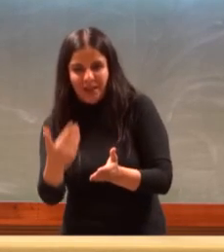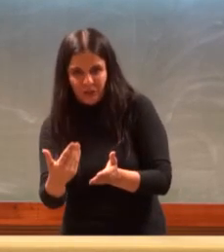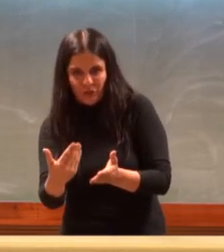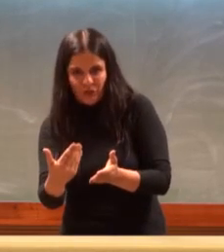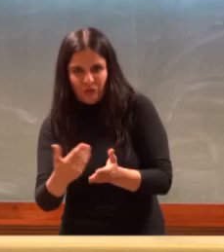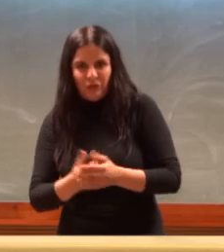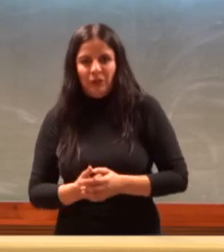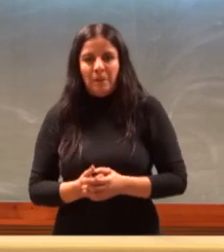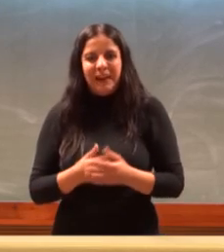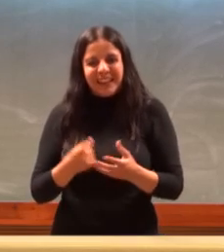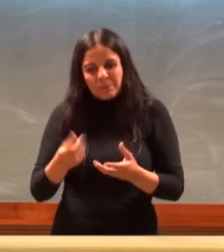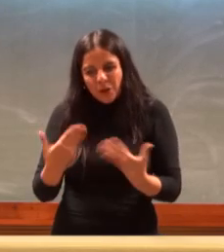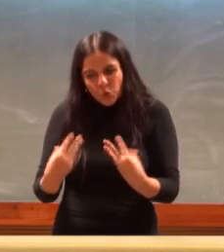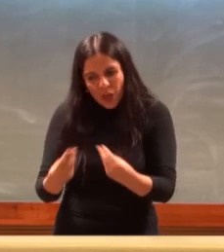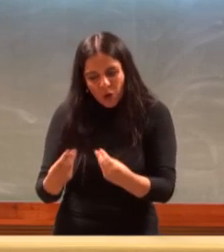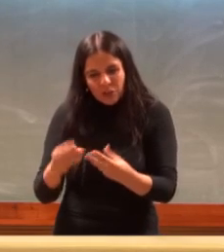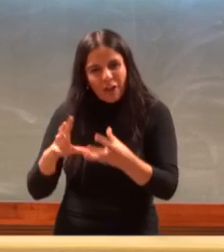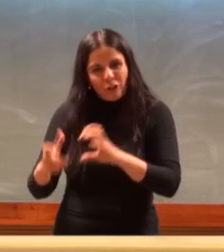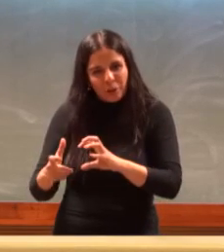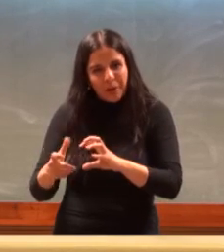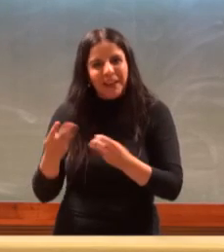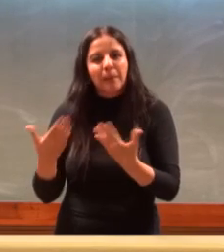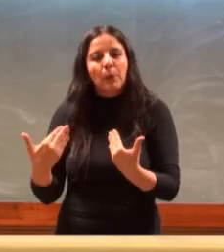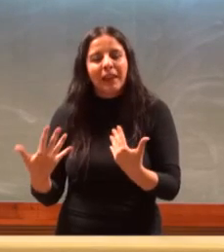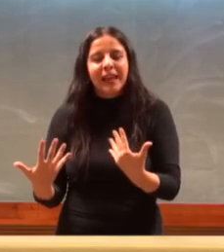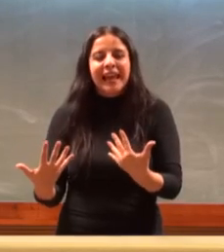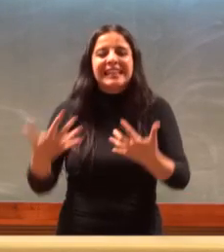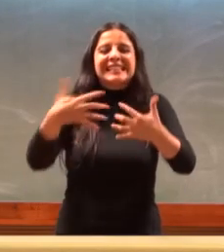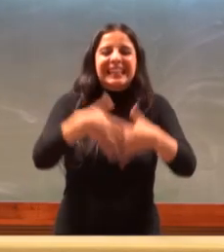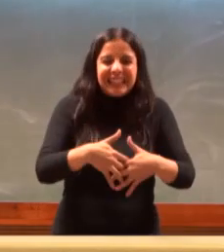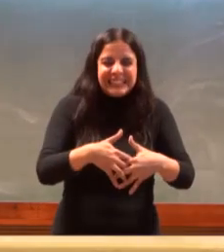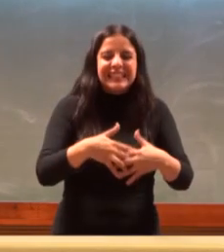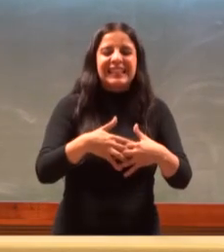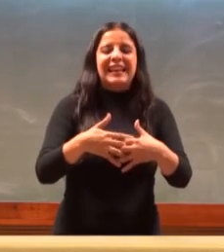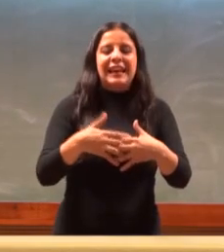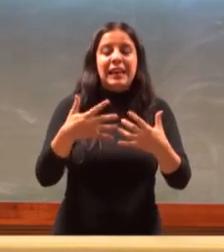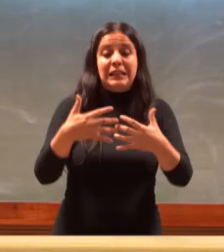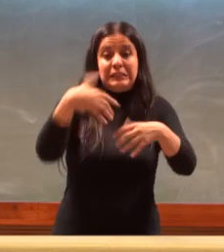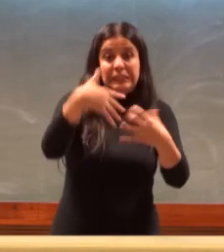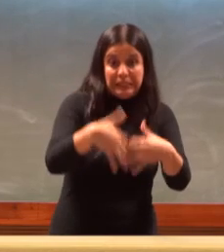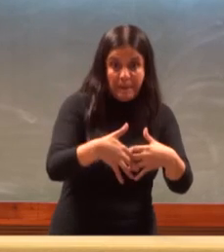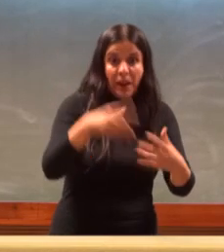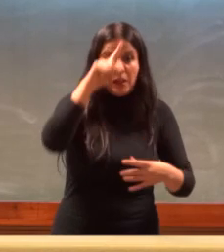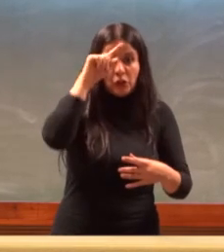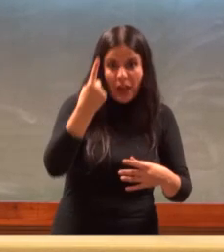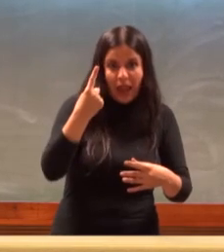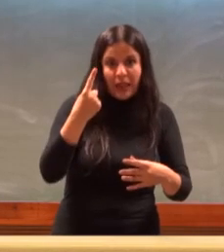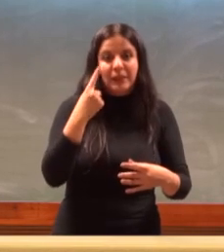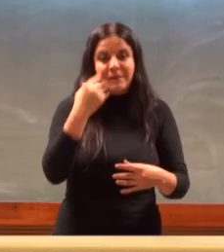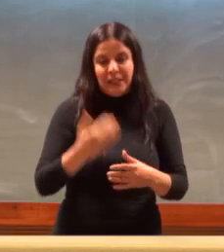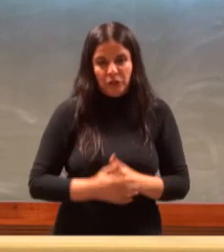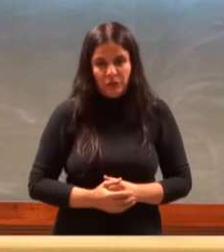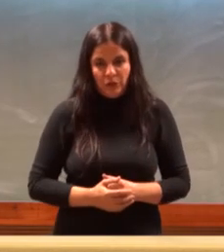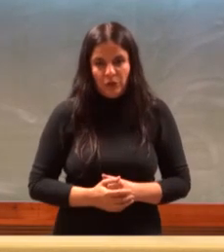ayudemos a a formarlos para que se puedan insertar en el sistema nacional de investigación en ese sentido también proponemos aumentar la